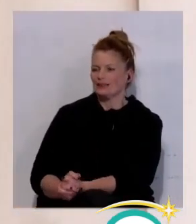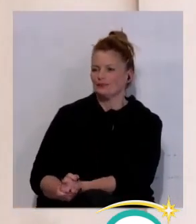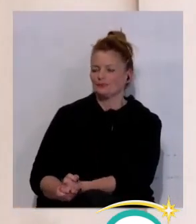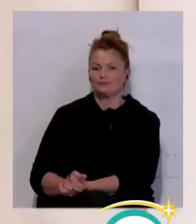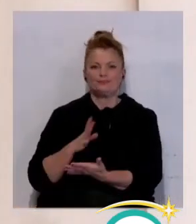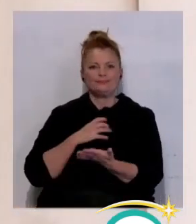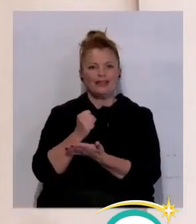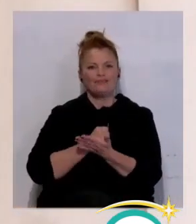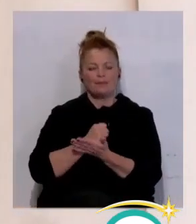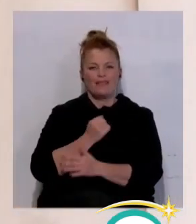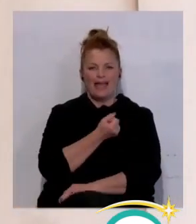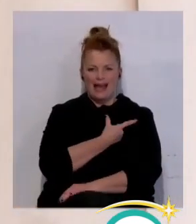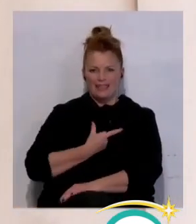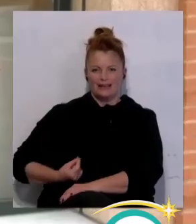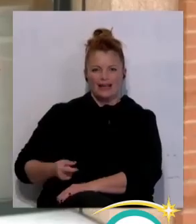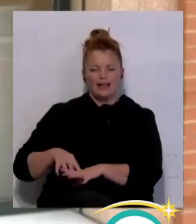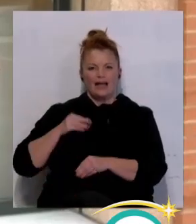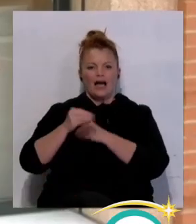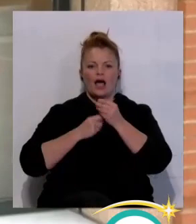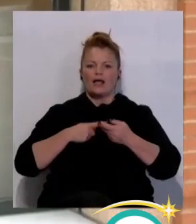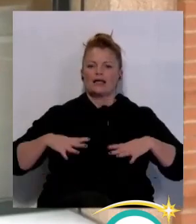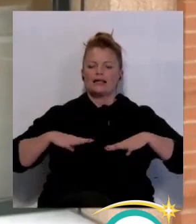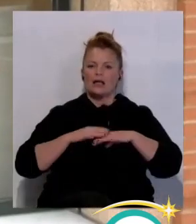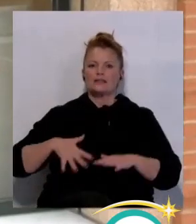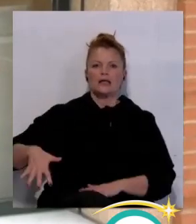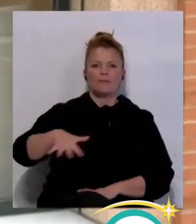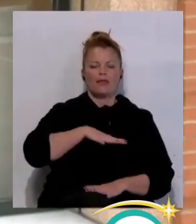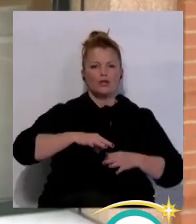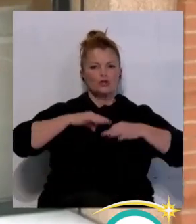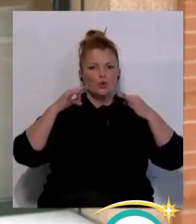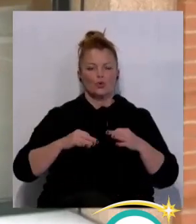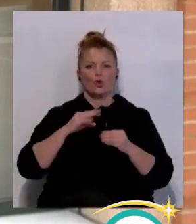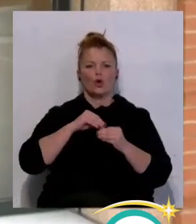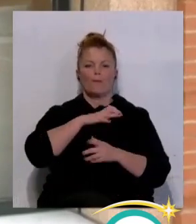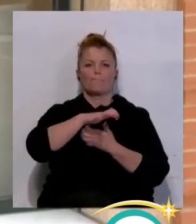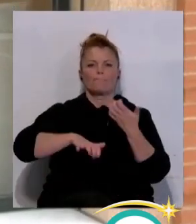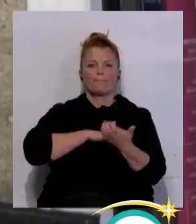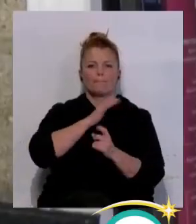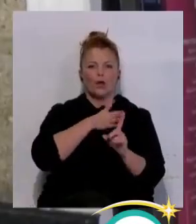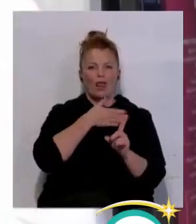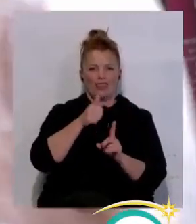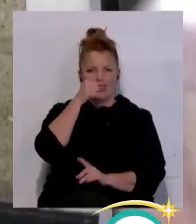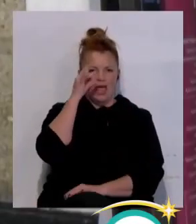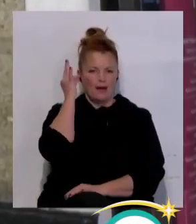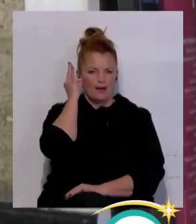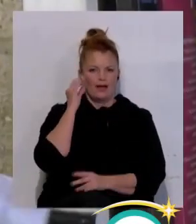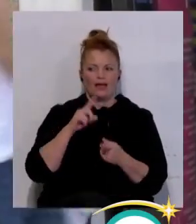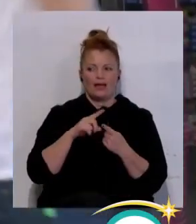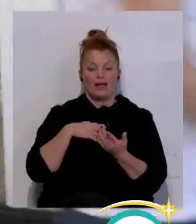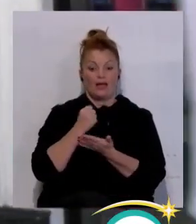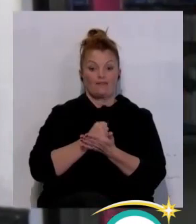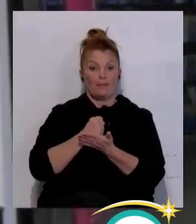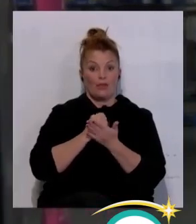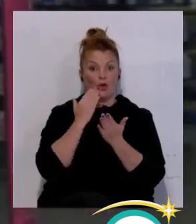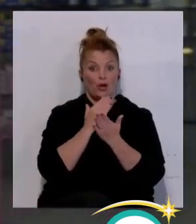La Farmacia Gaditana se ha sumado a la red de espacios seguros contra la violencia machista. El Colegio de Farmacéuticos de Cádiz